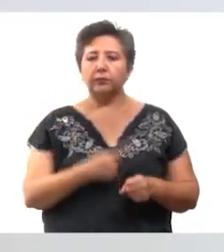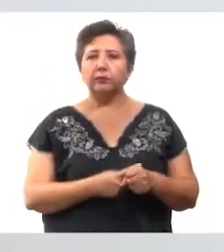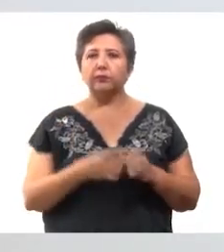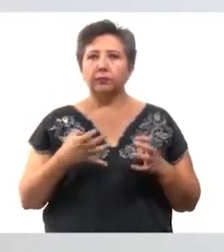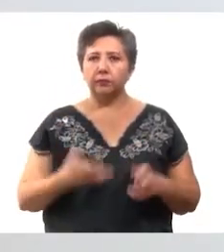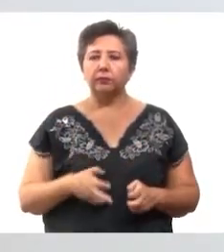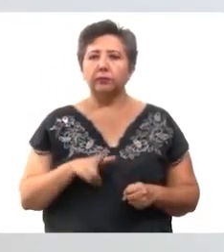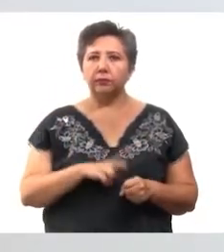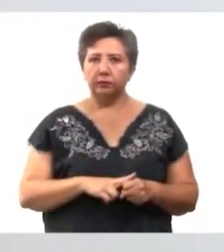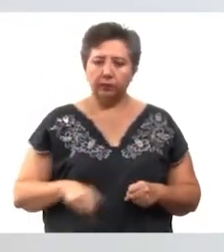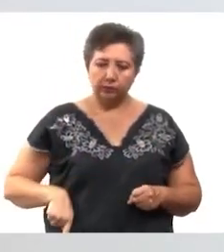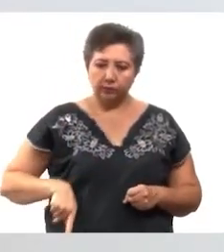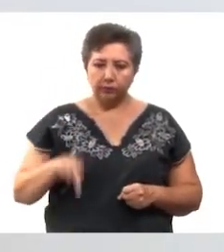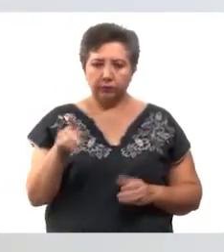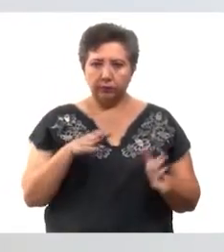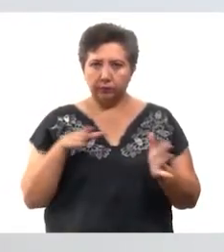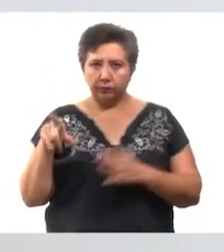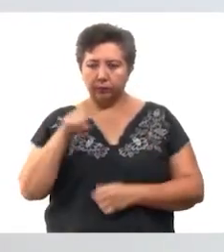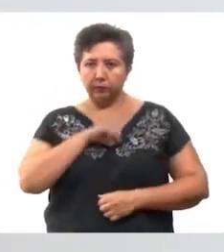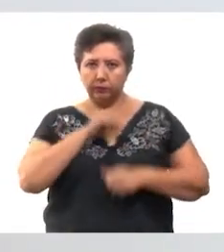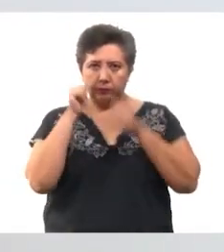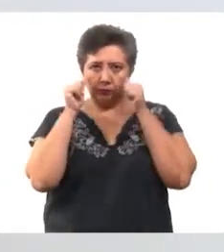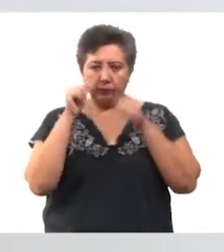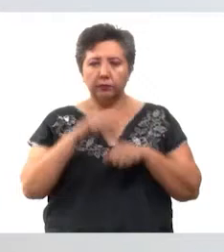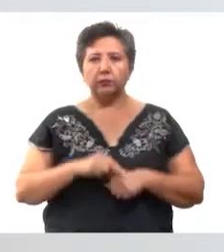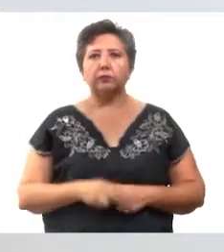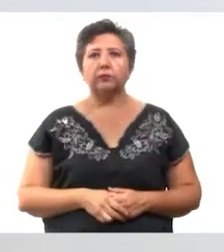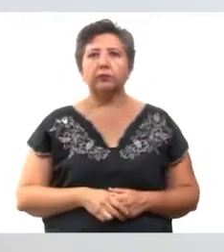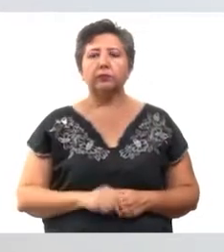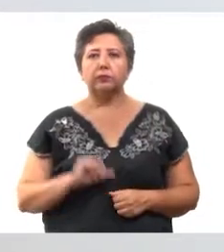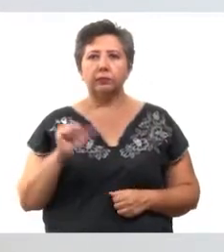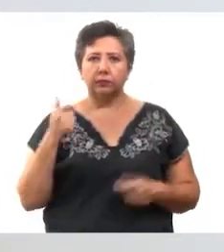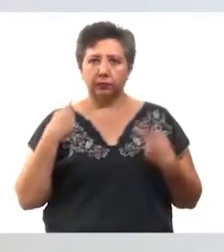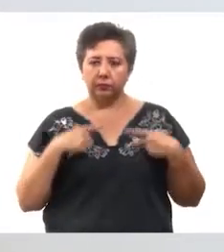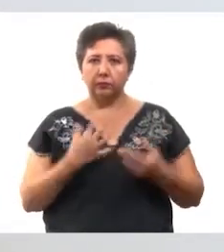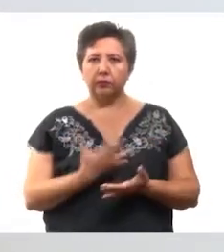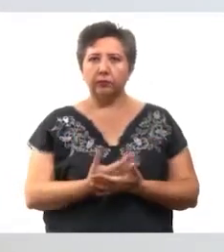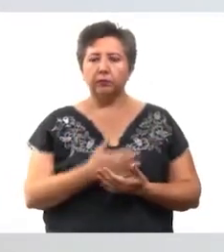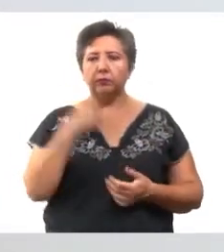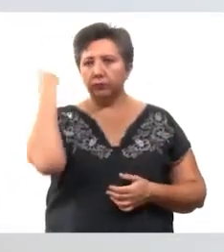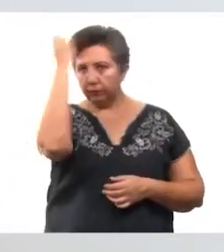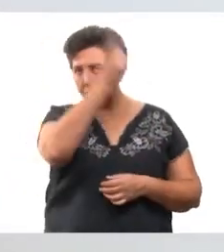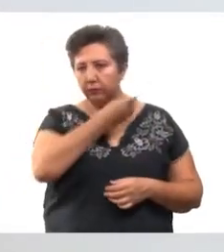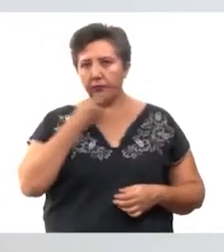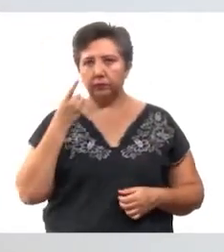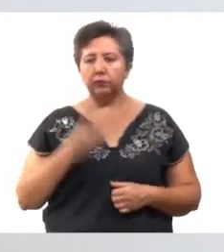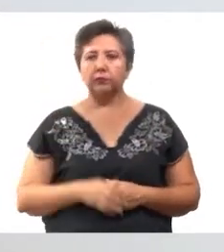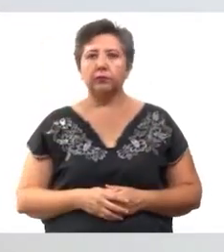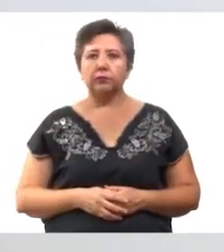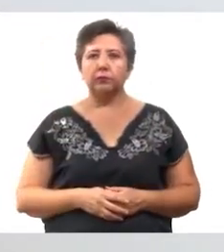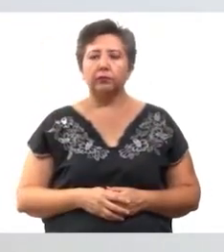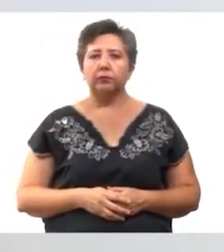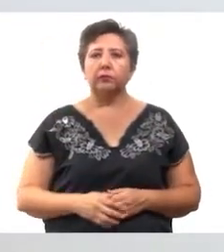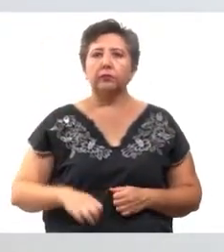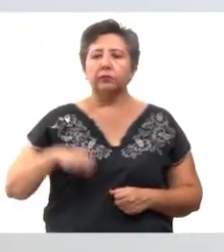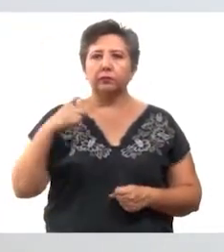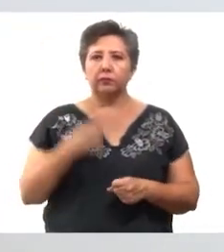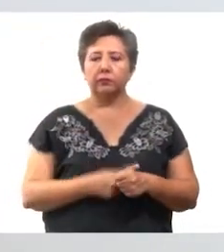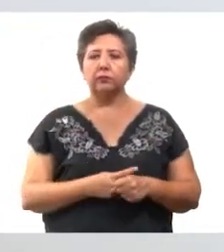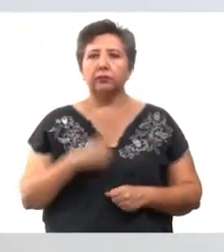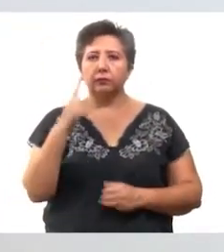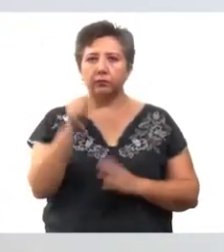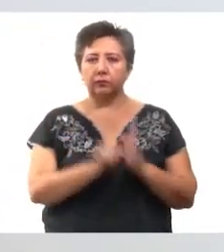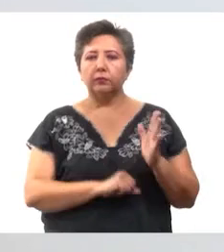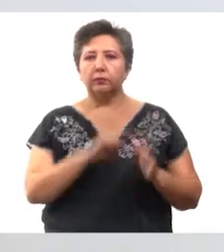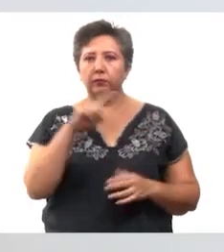casos positivos están en hospitales públicos y en aislamiento total. Hay otros pacientes a la espera de diagnóstico. El rango de edad de